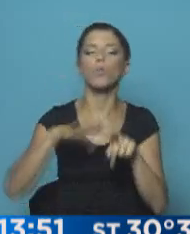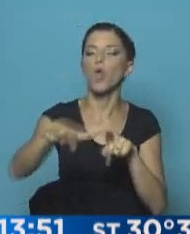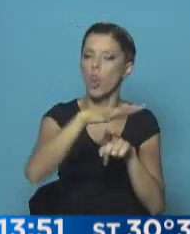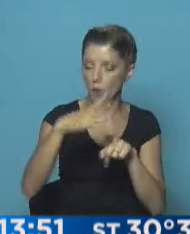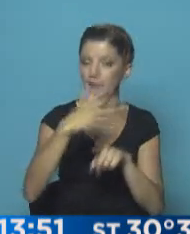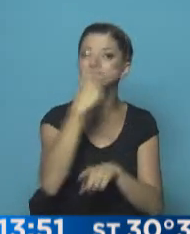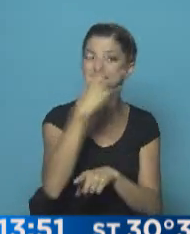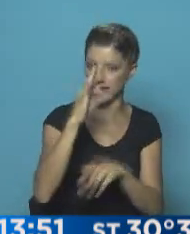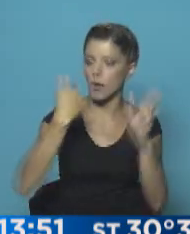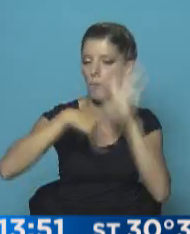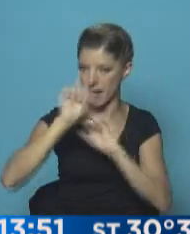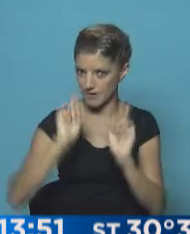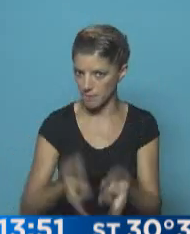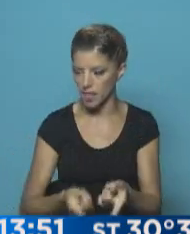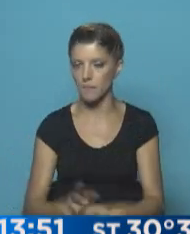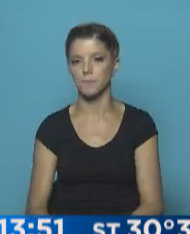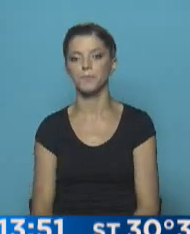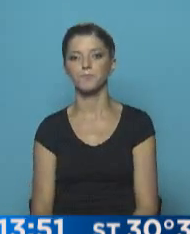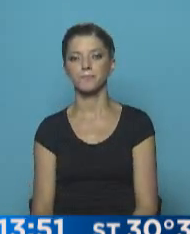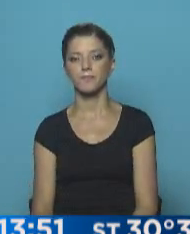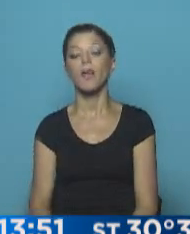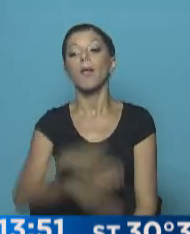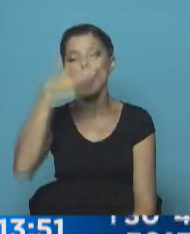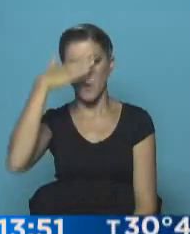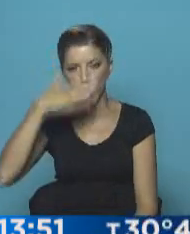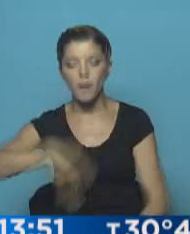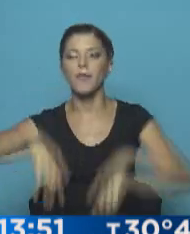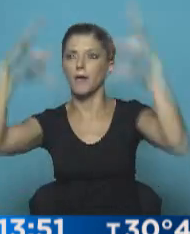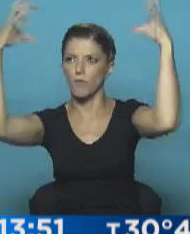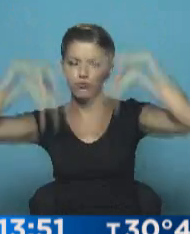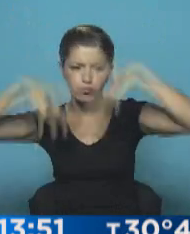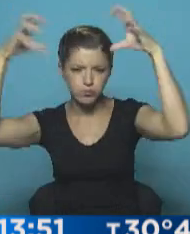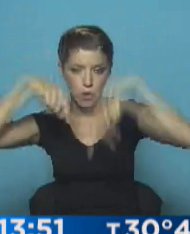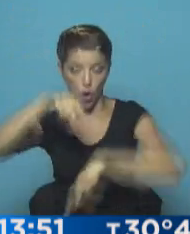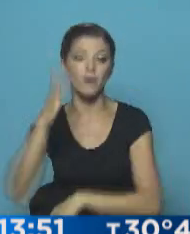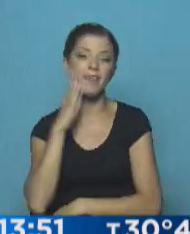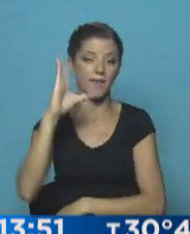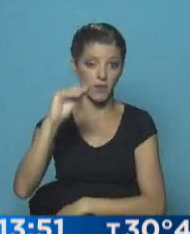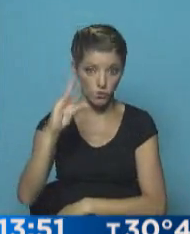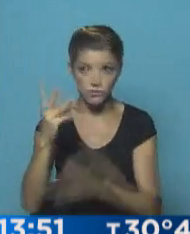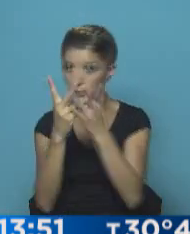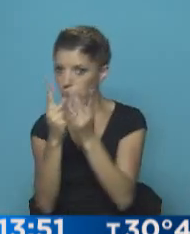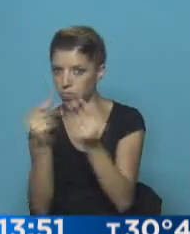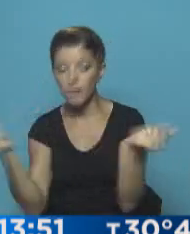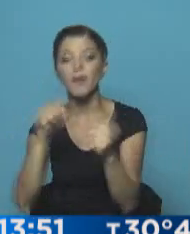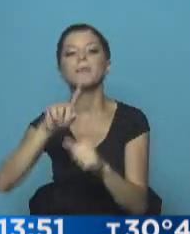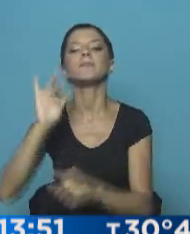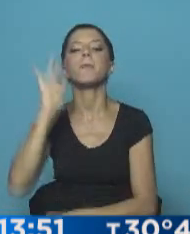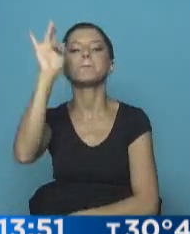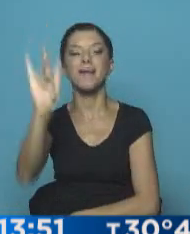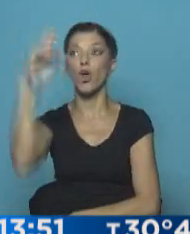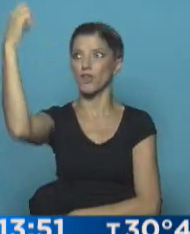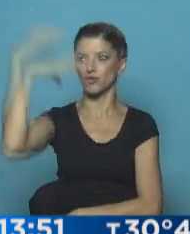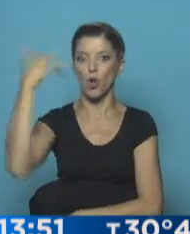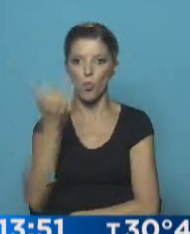superando 30 grados ahora en la costa. Y después del chaparrón, la tormenta para esta tarde, para esta noche, vean el miércoles, solazo, el